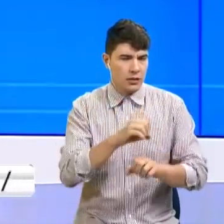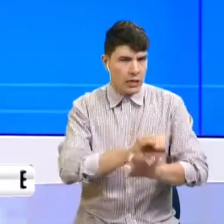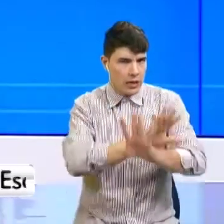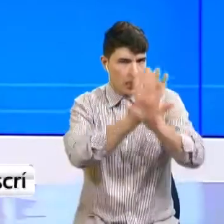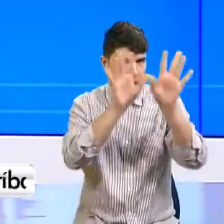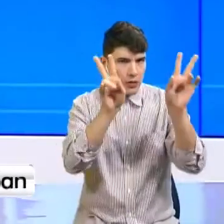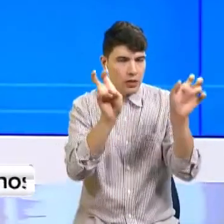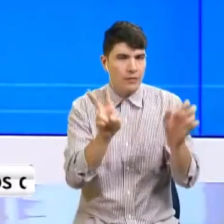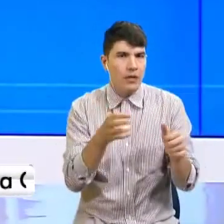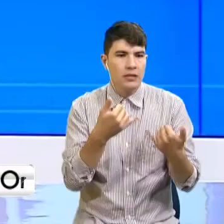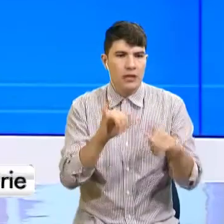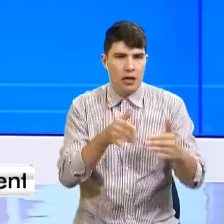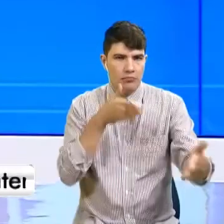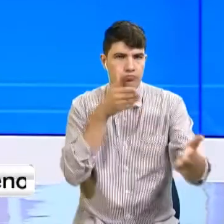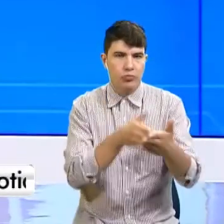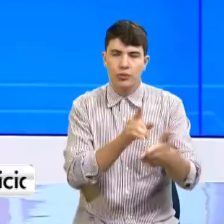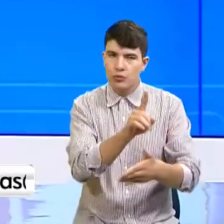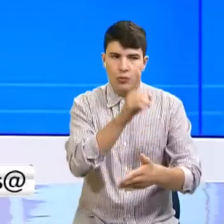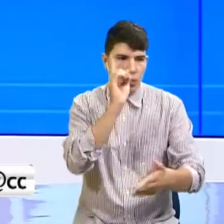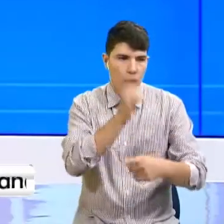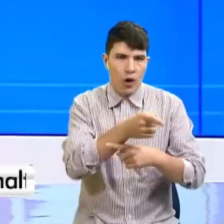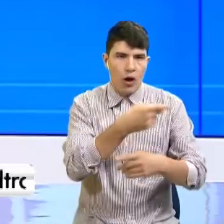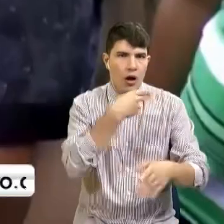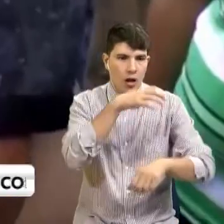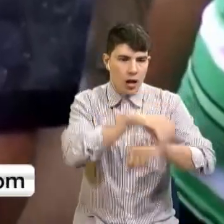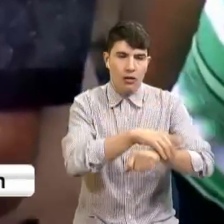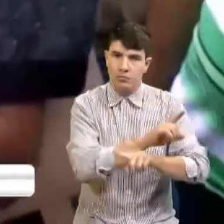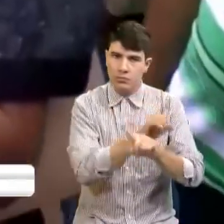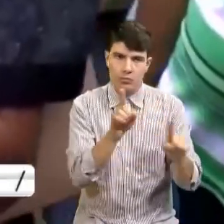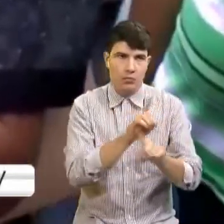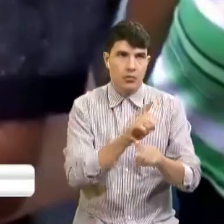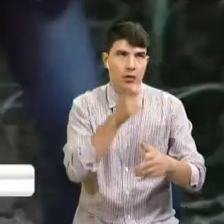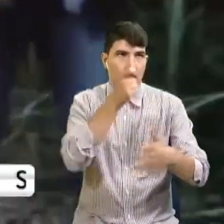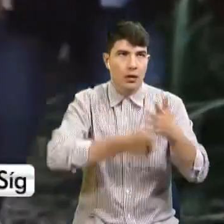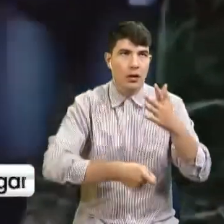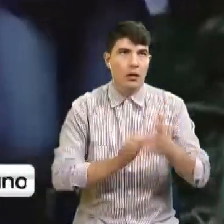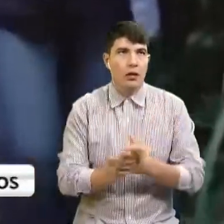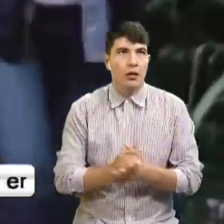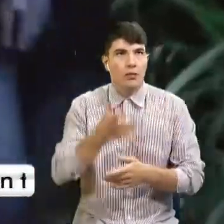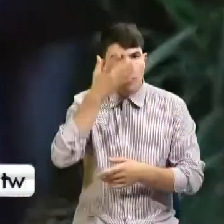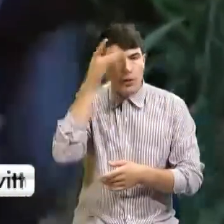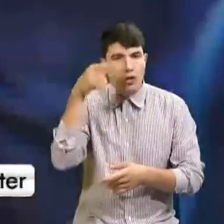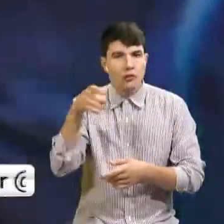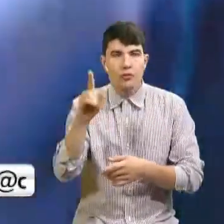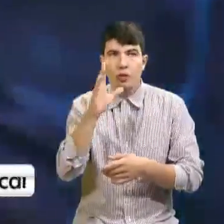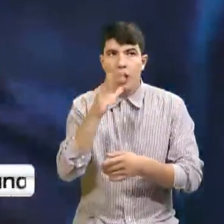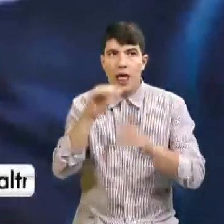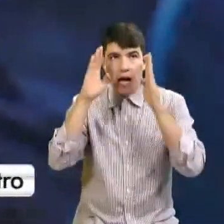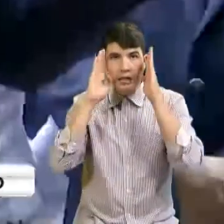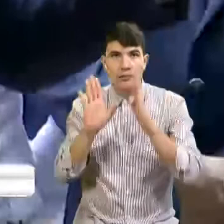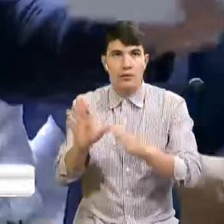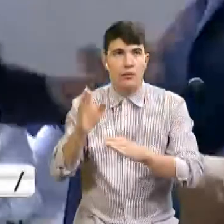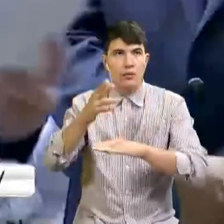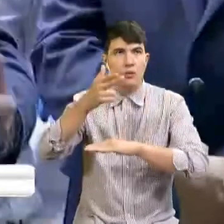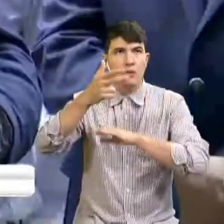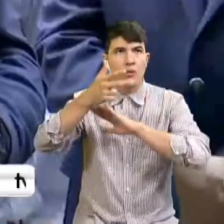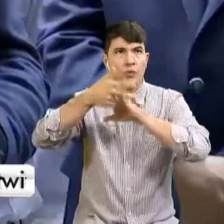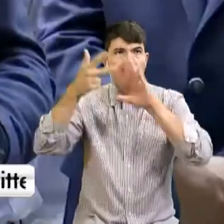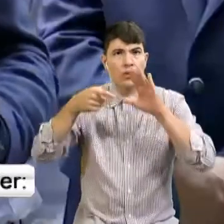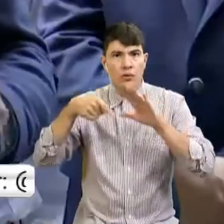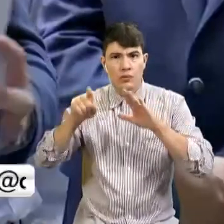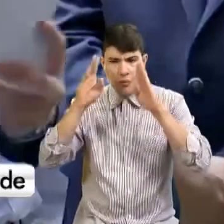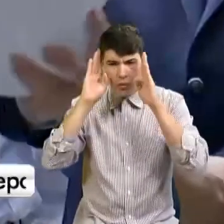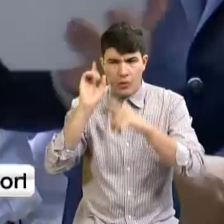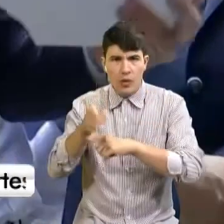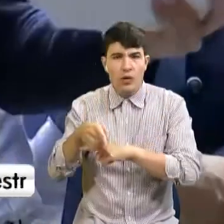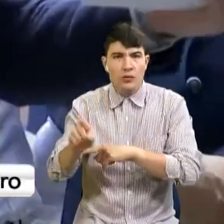y dio a conocer el fallo que revocaría dicha orden. Por presuntamente haber desacatado órdenes de la Corte Constitucional